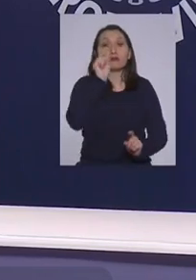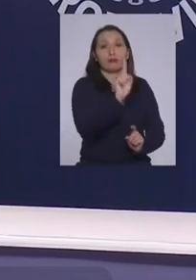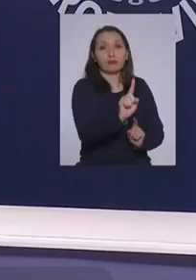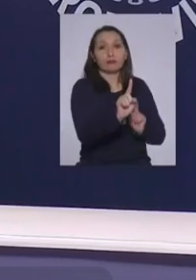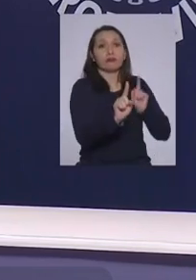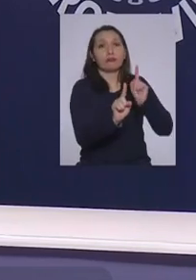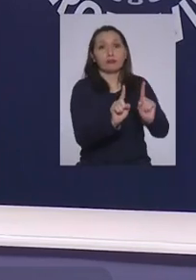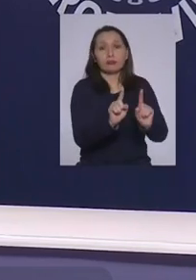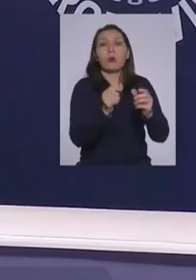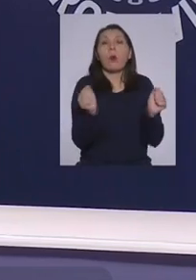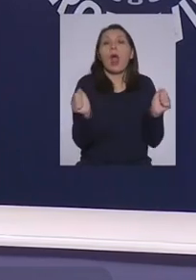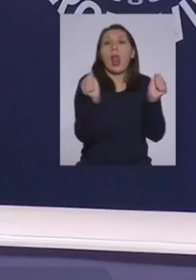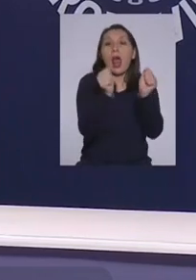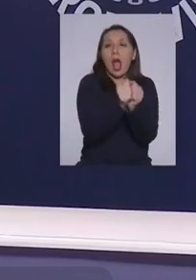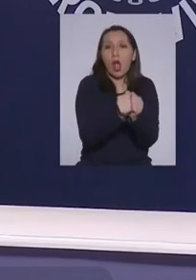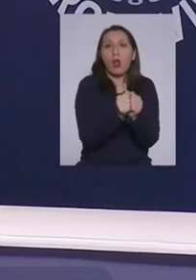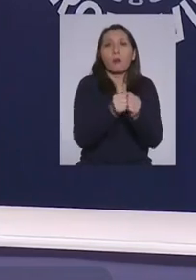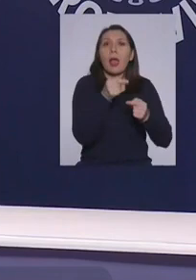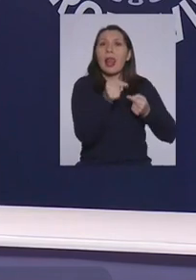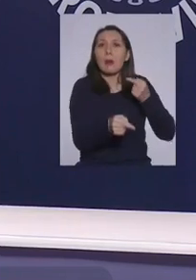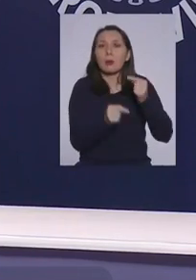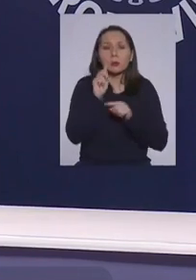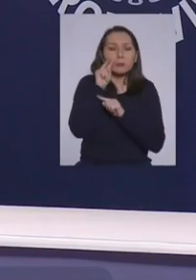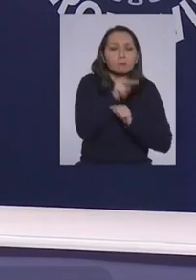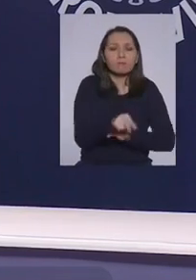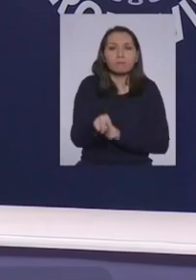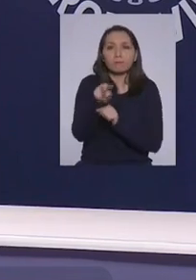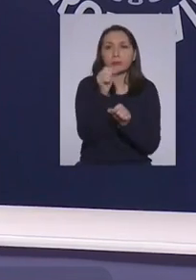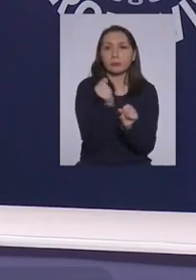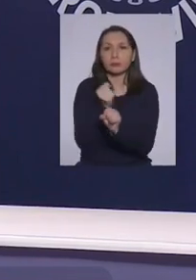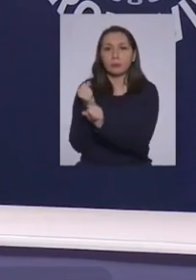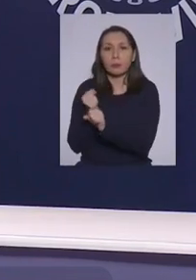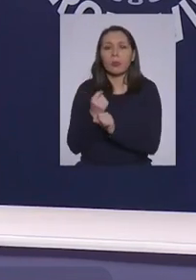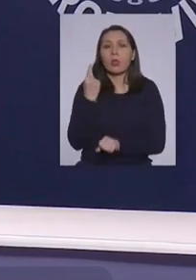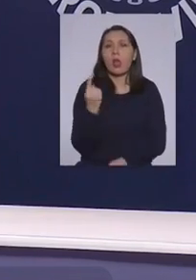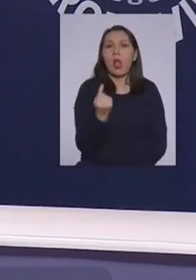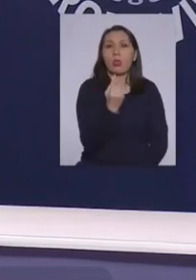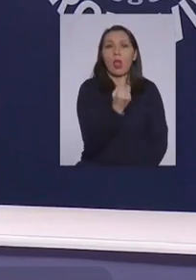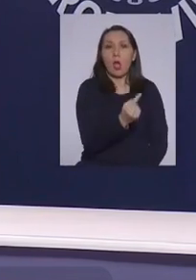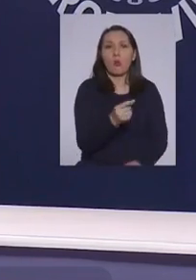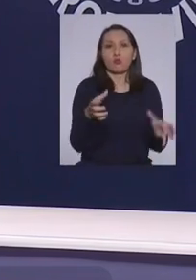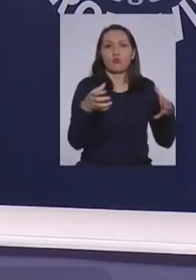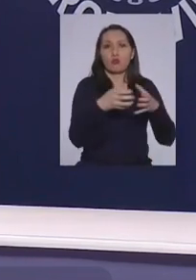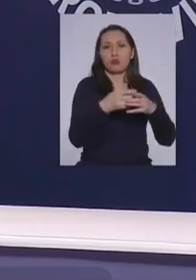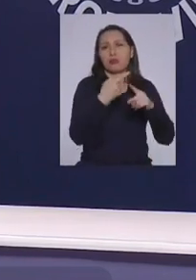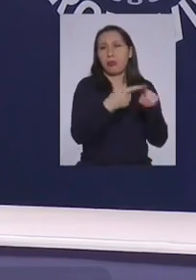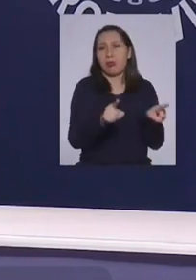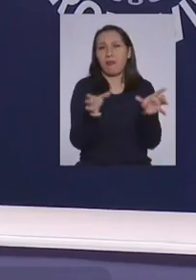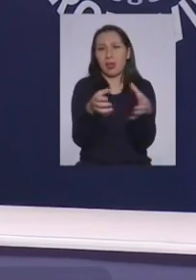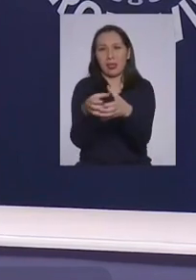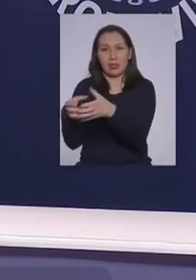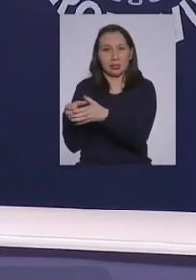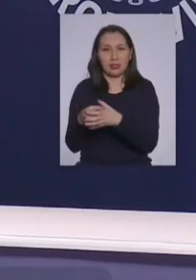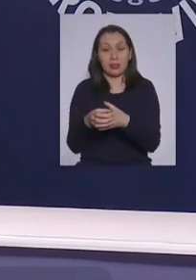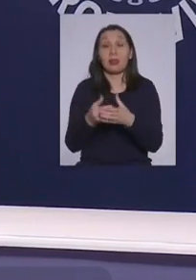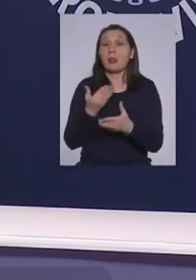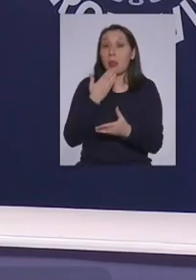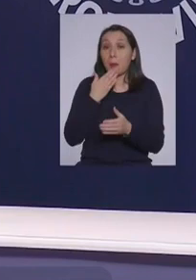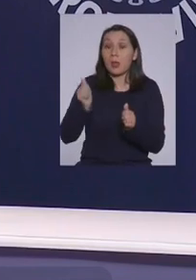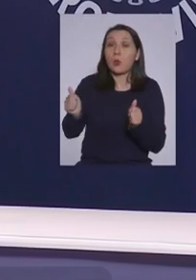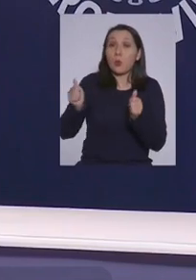poder acompañar en este proceso de trabajo con cada uno de los gremios. También me acompañó en